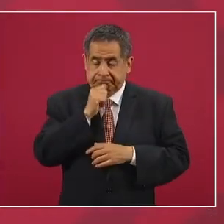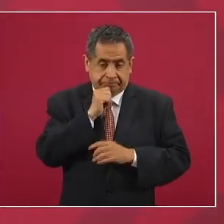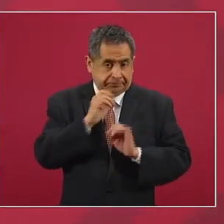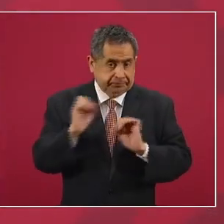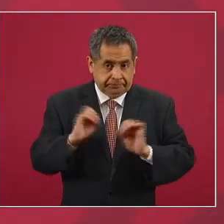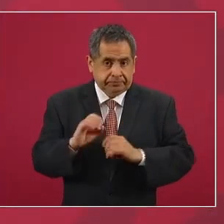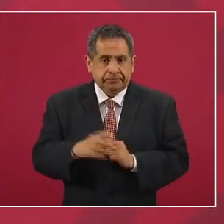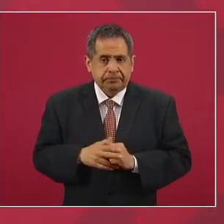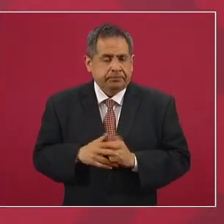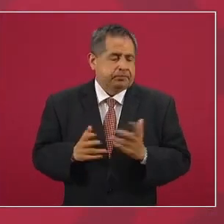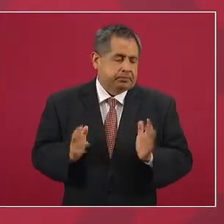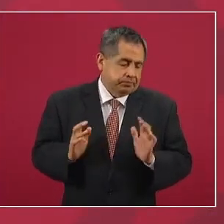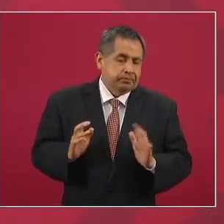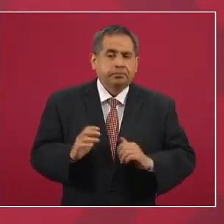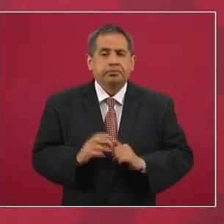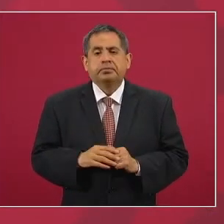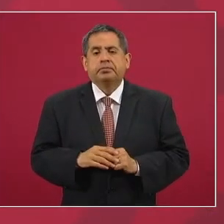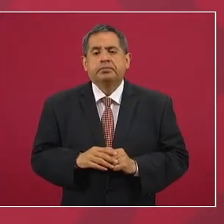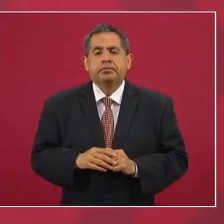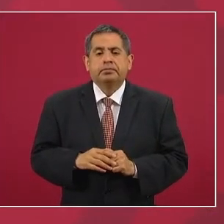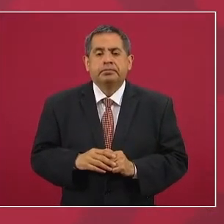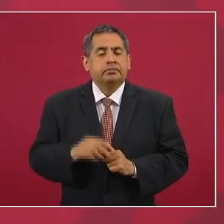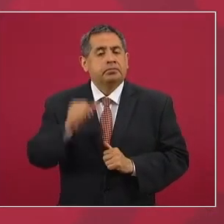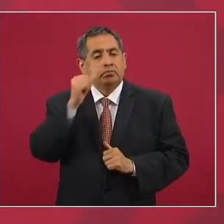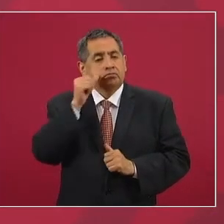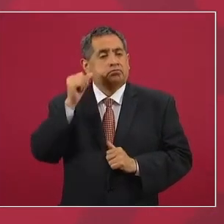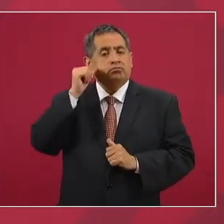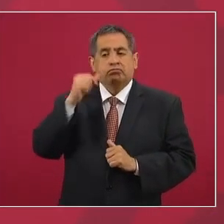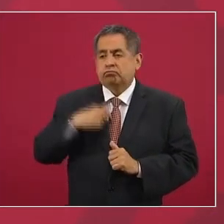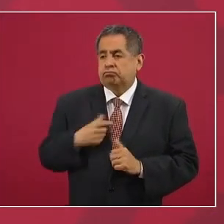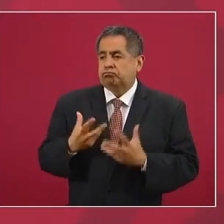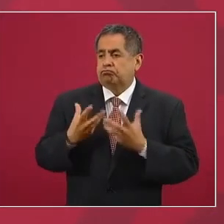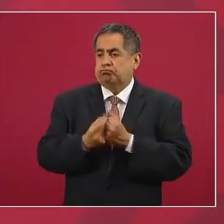entre las partes, ayer me reuní